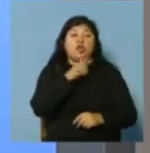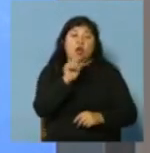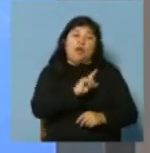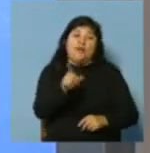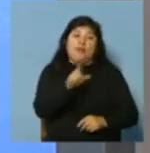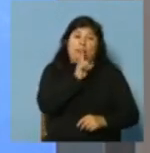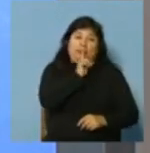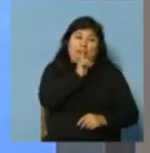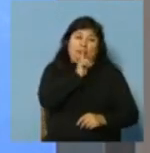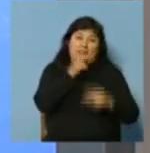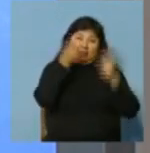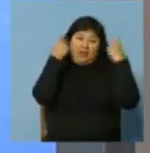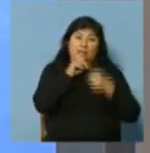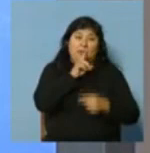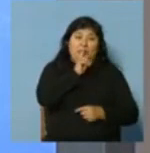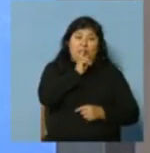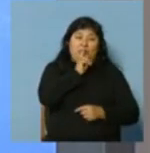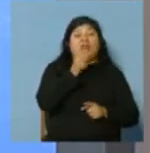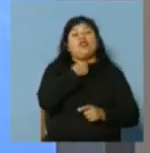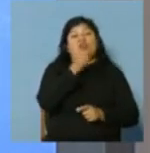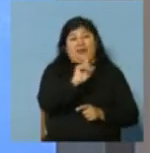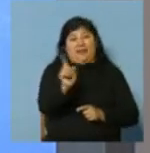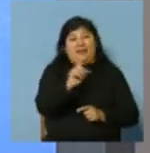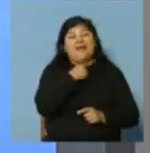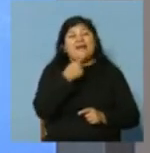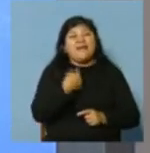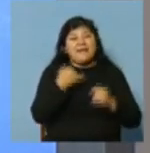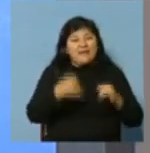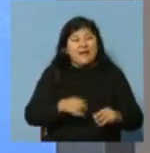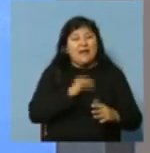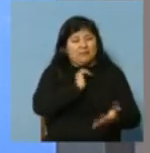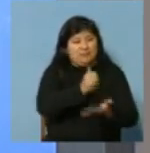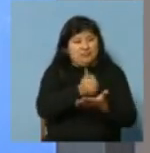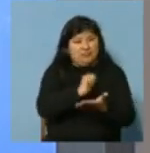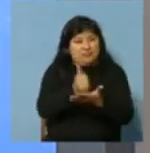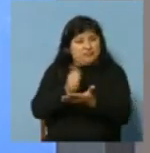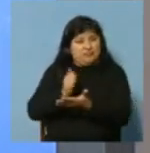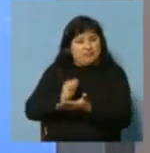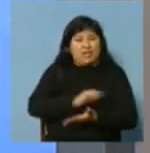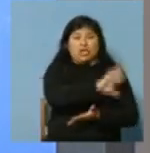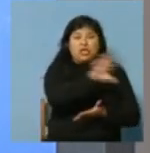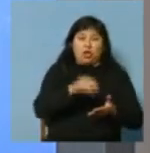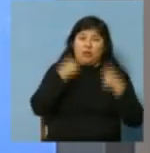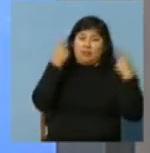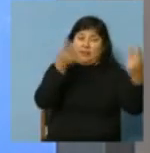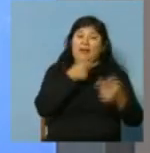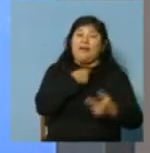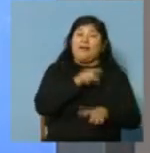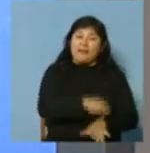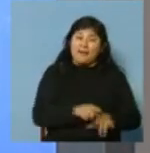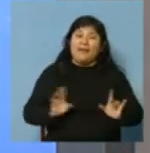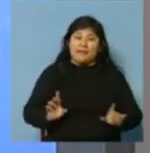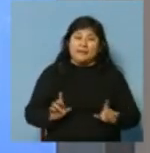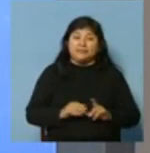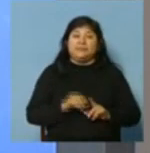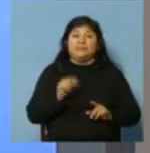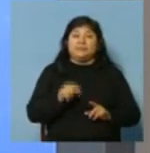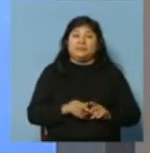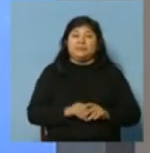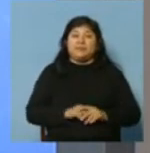callar no quieren ser las voces calladas quieren ser partícipes de esta discusión así que es un siento muy